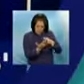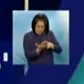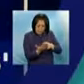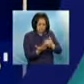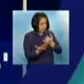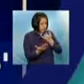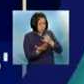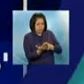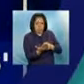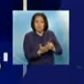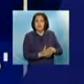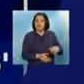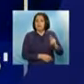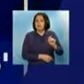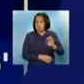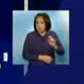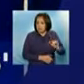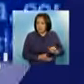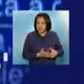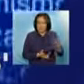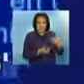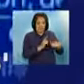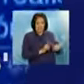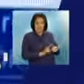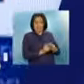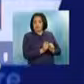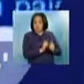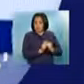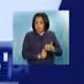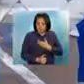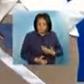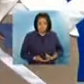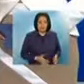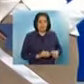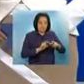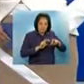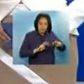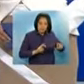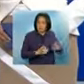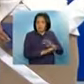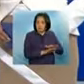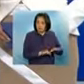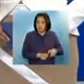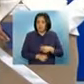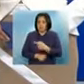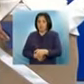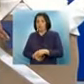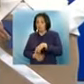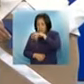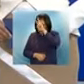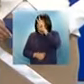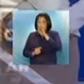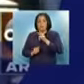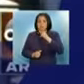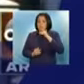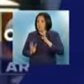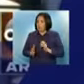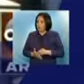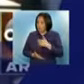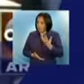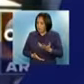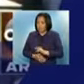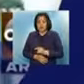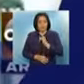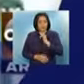doctoral. Ex candidato presidencial esperará que investigaciones concluyan. Y una peruana brilla en la escena política de los